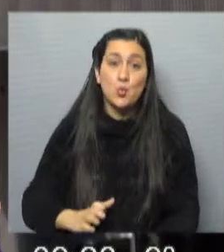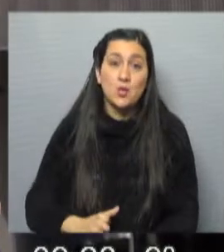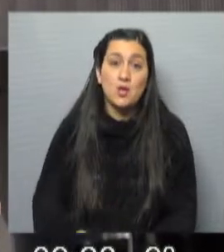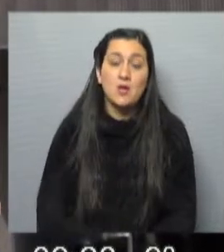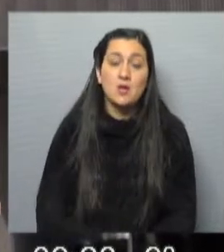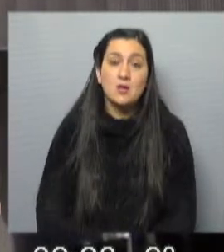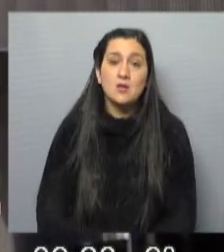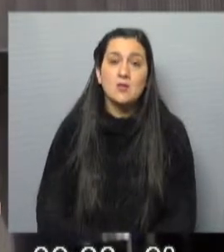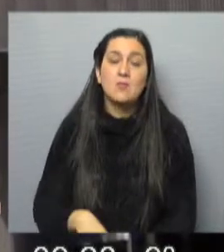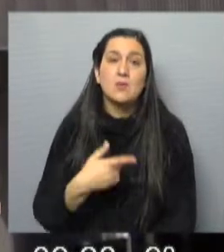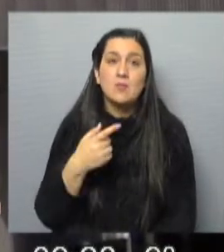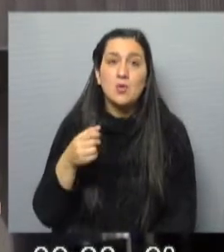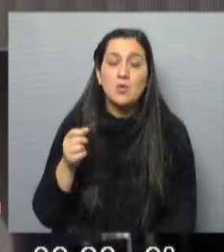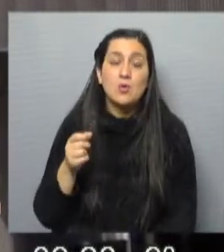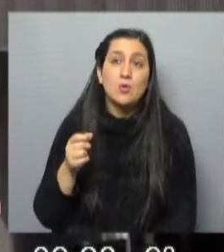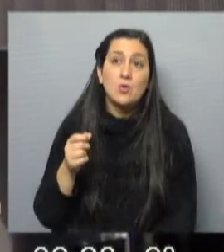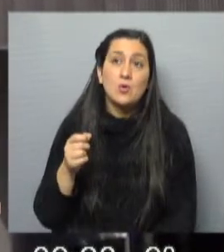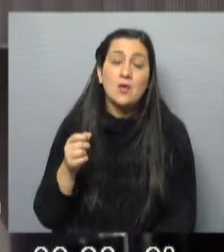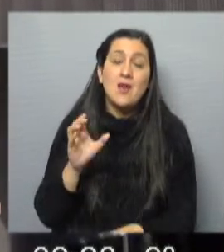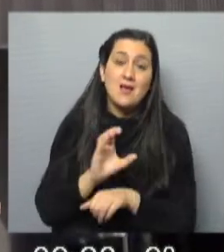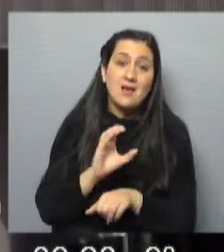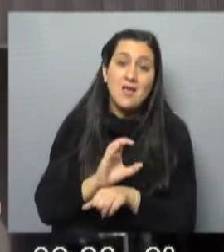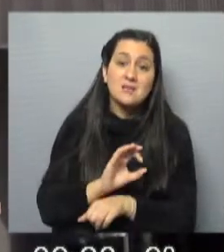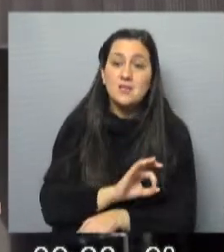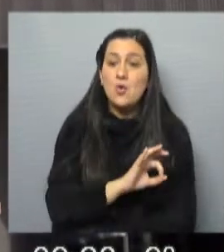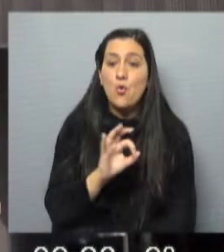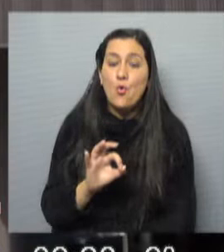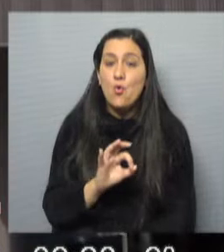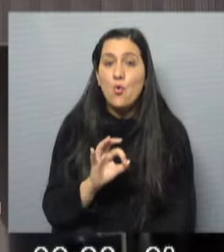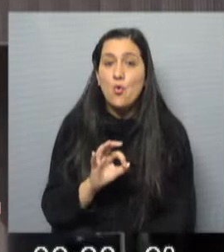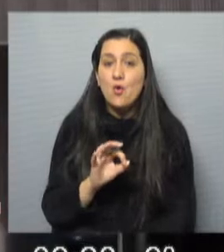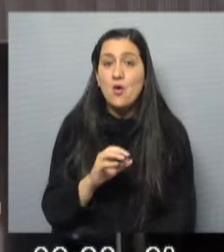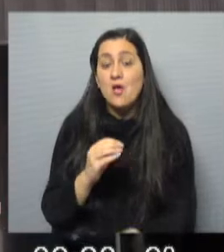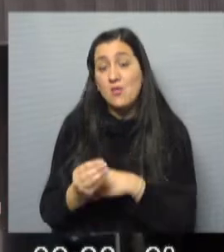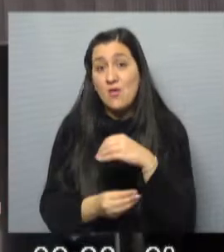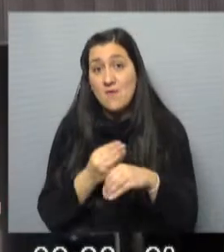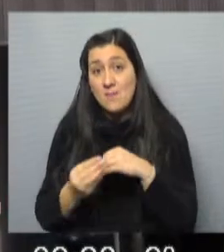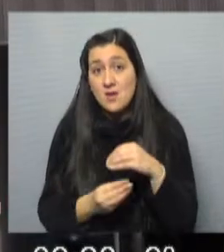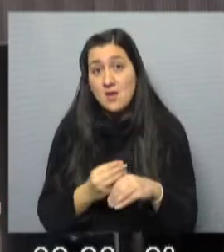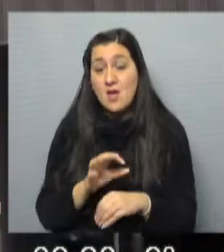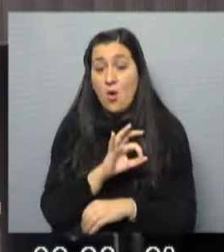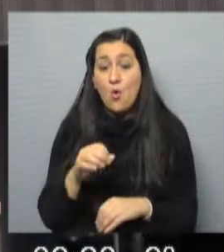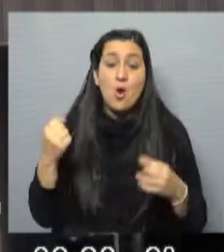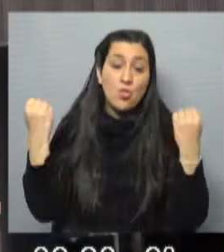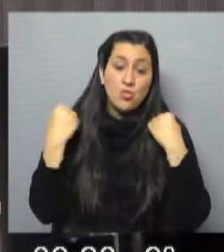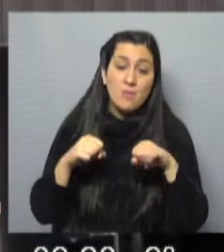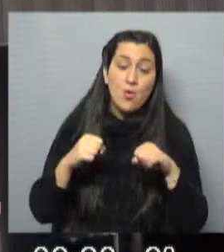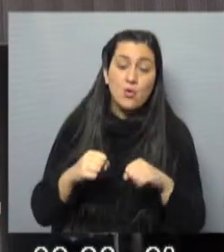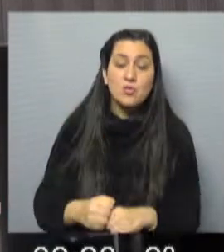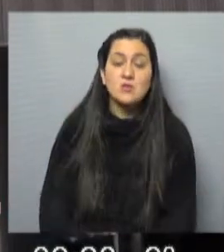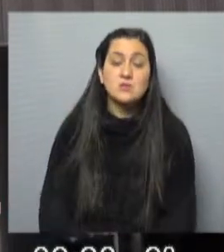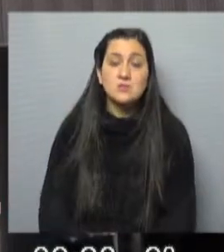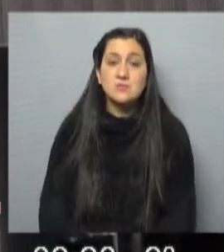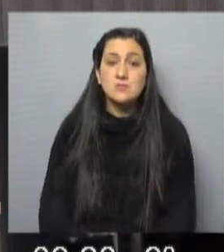comportamiento en la clase, pero también no solo en la clase, en el entorno familiar, en los deportes, o sea, incide